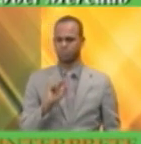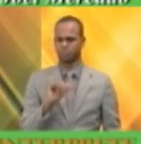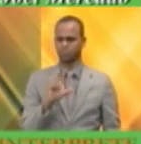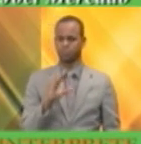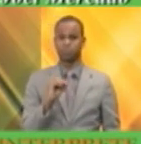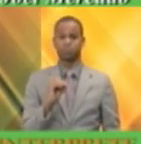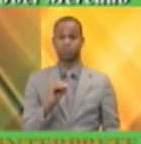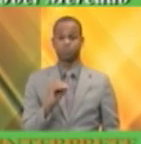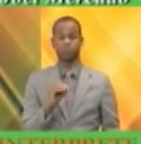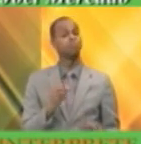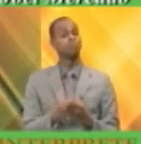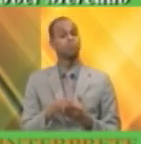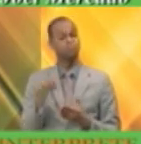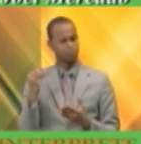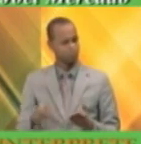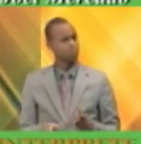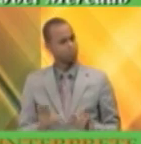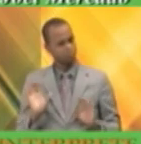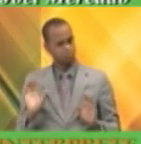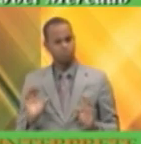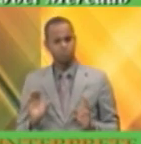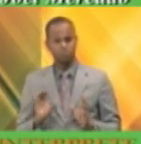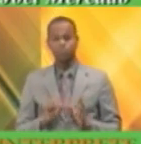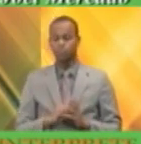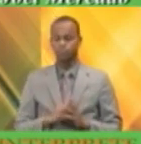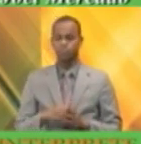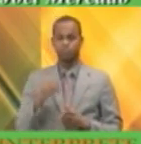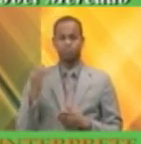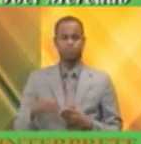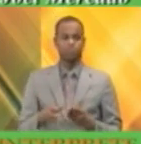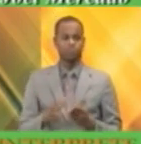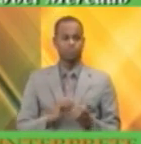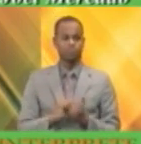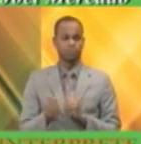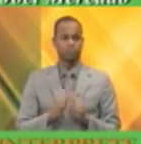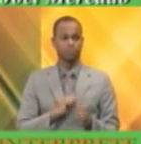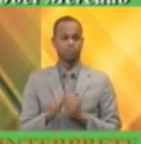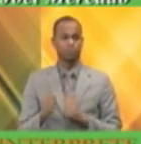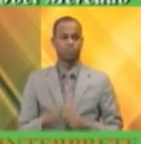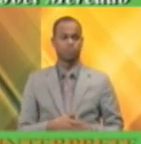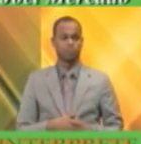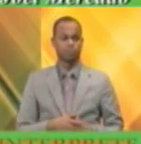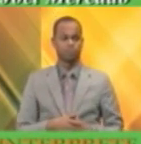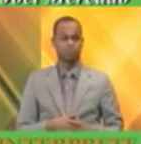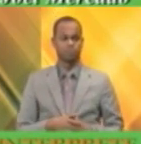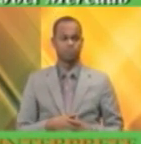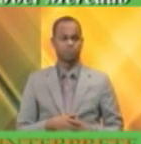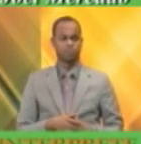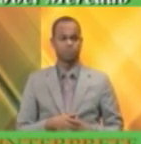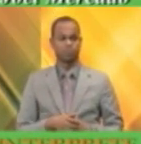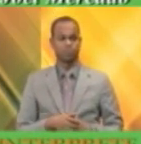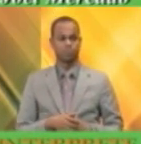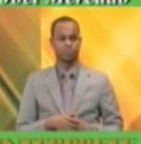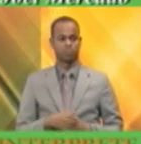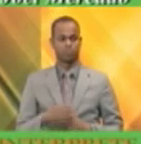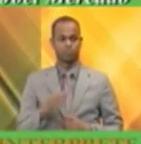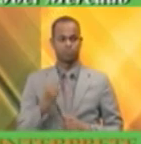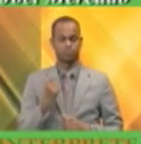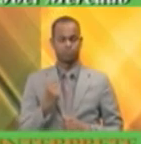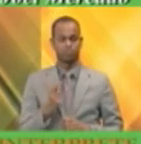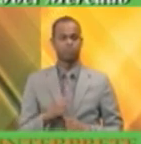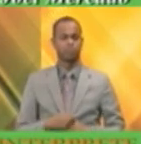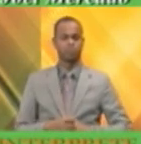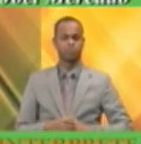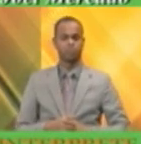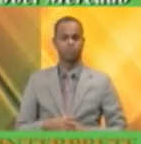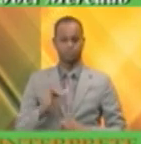es costoso el deporte, sí, adaptado. Claro. ¿Qué resulta? Sudalí. Sí, sí. ¿Qué pasa?